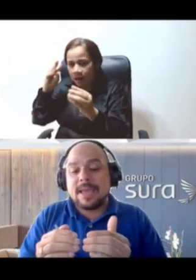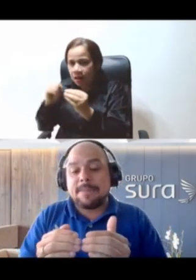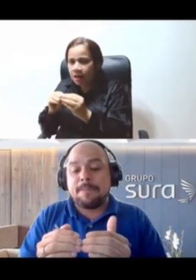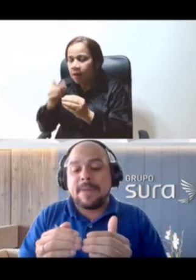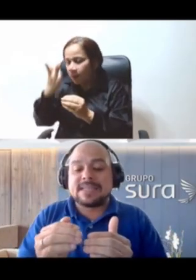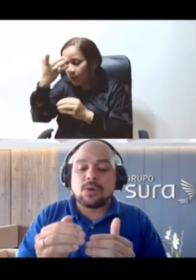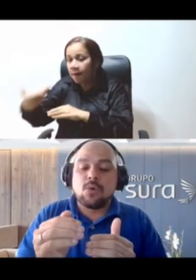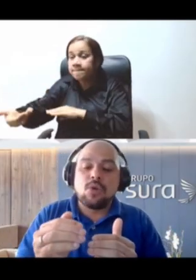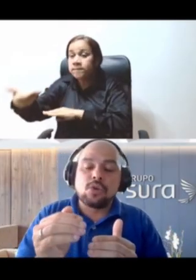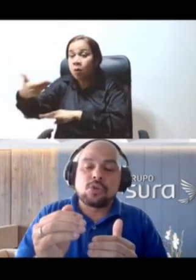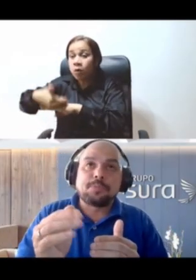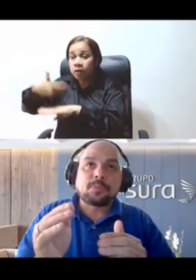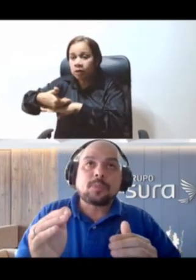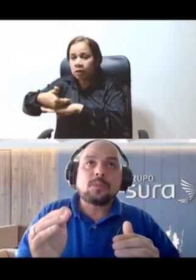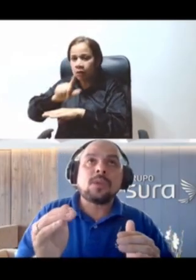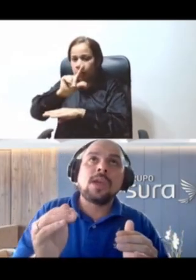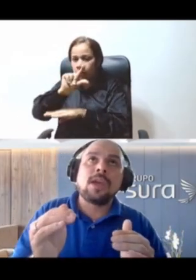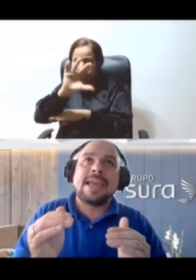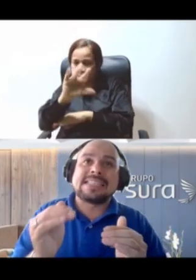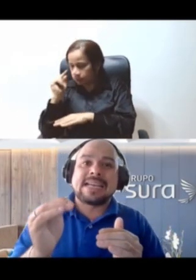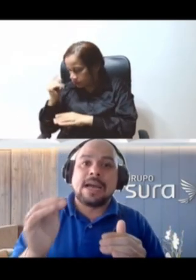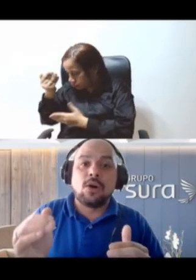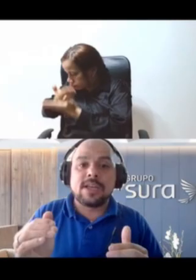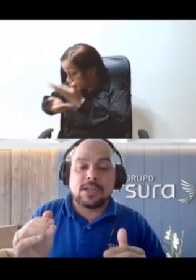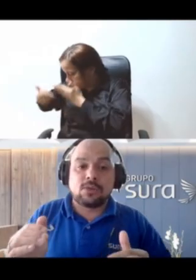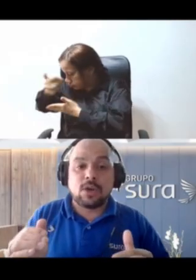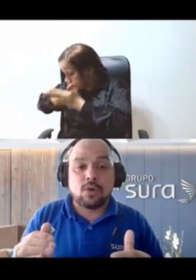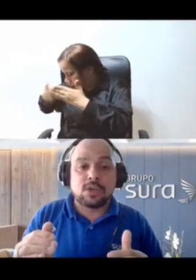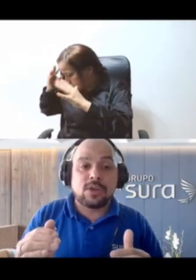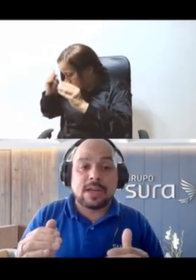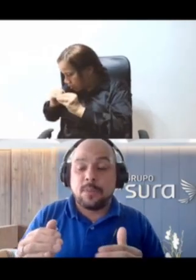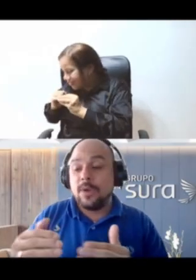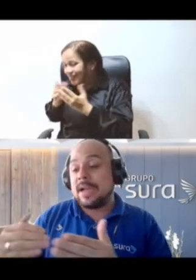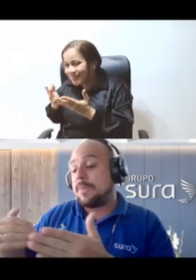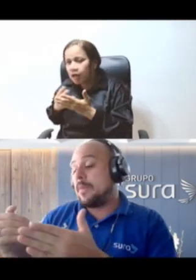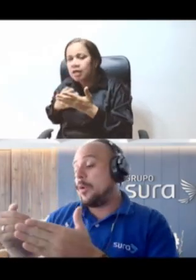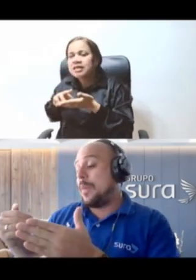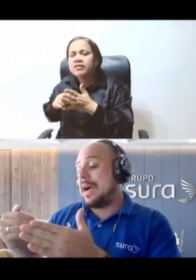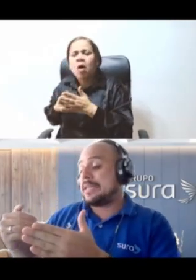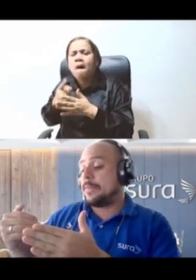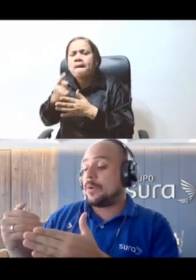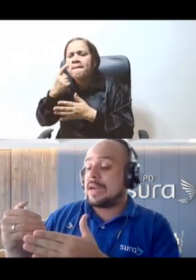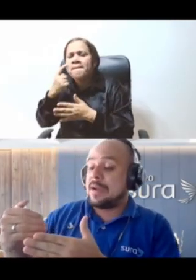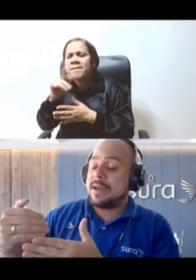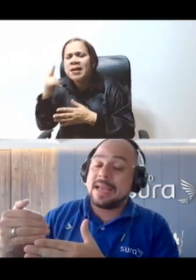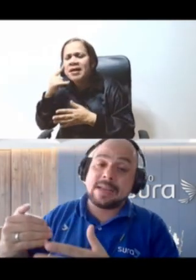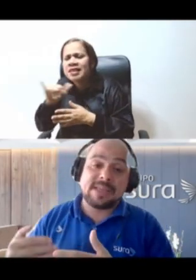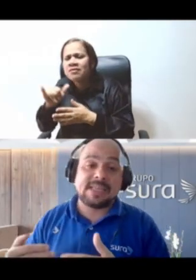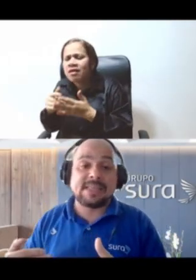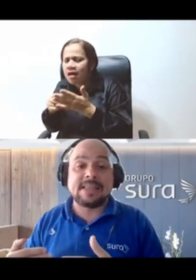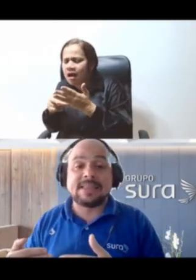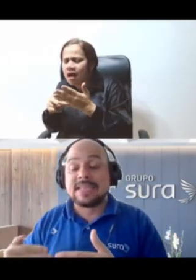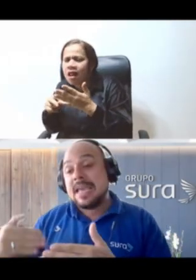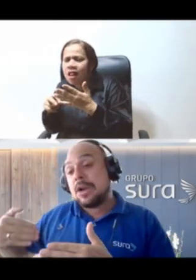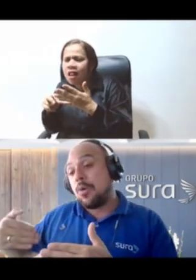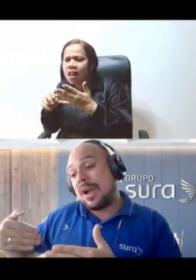propuesta, debe de pasar unos escalones dentro del Congreso de la República. Primero pasa por la Cámara de Representantes,